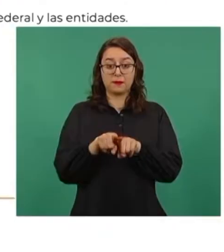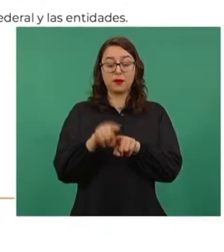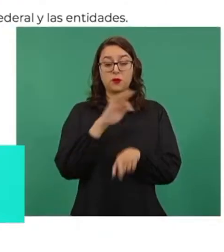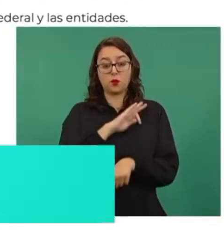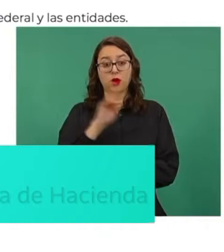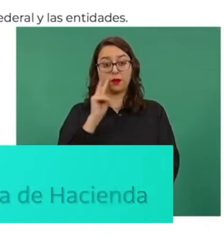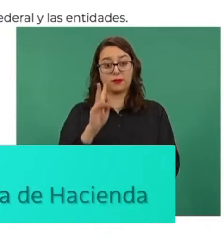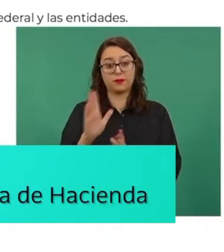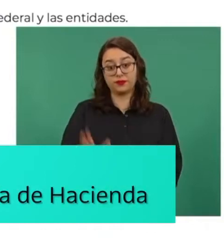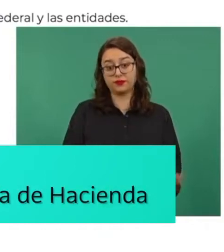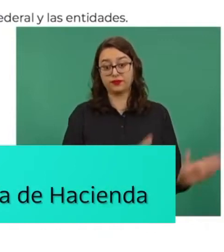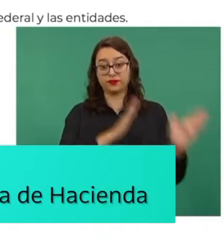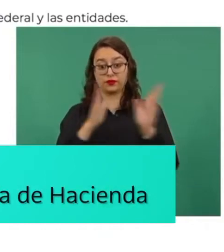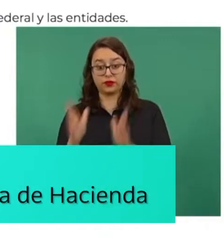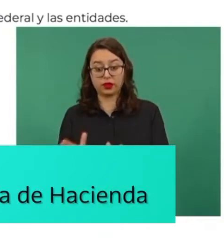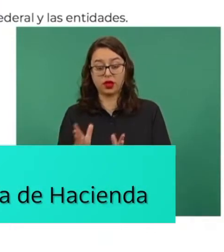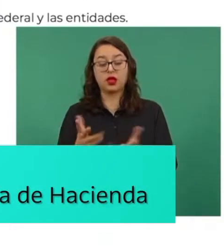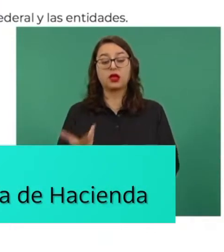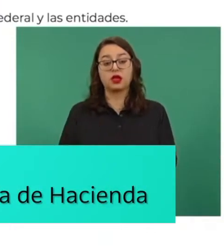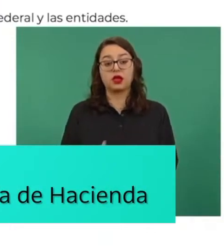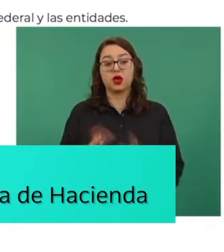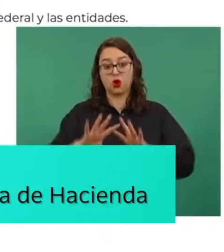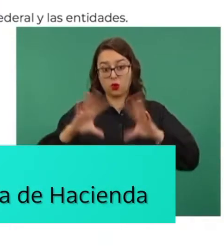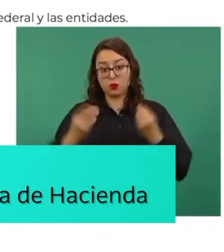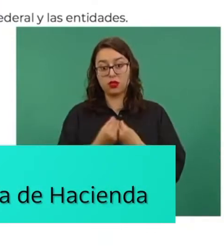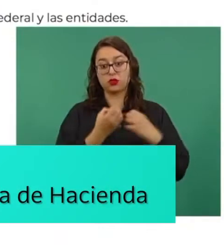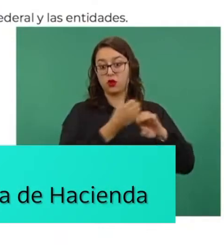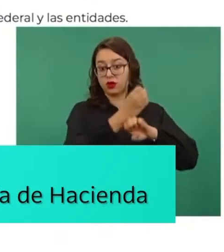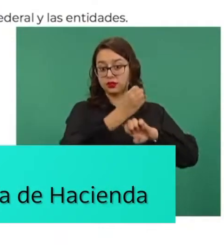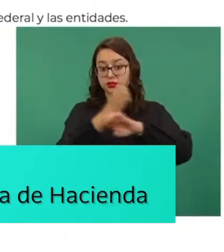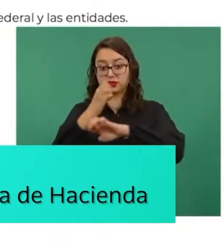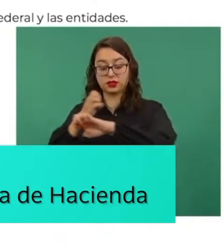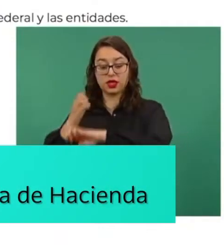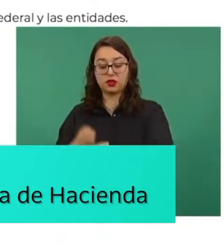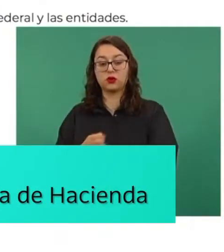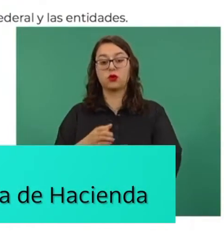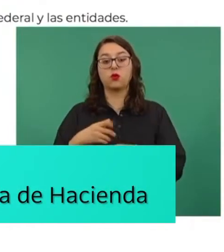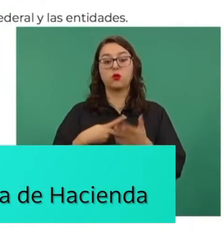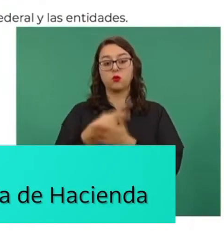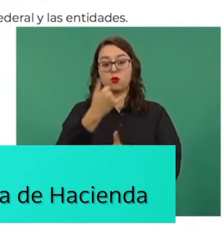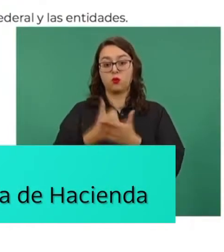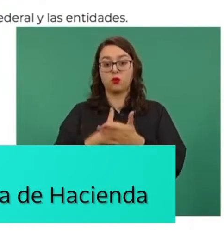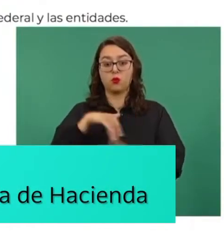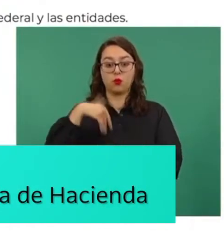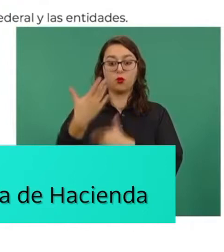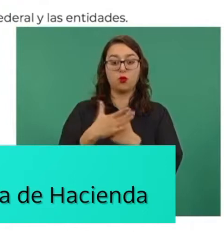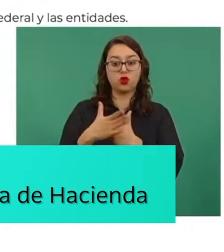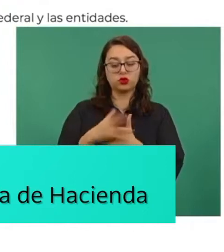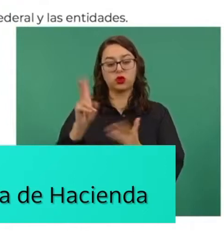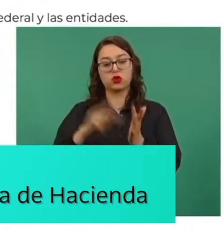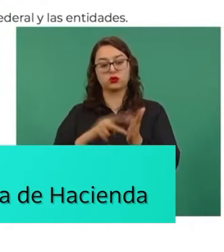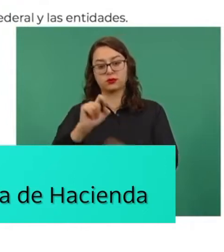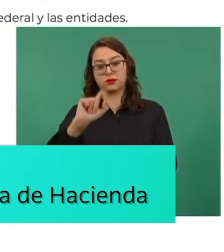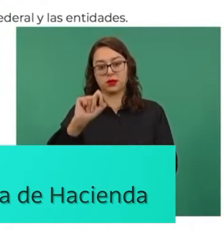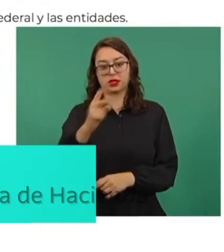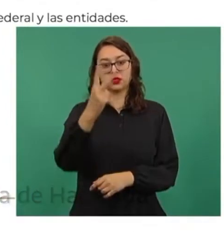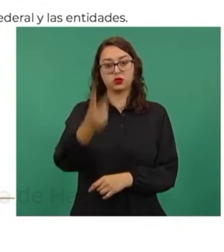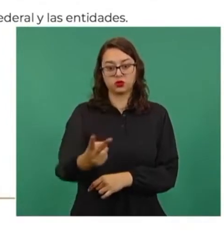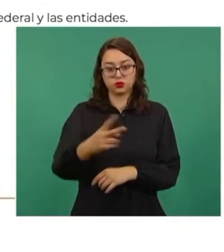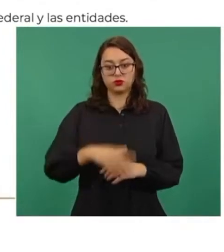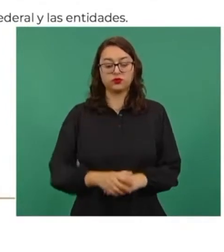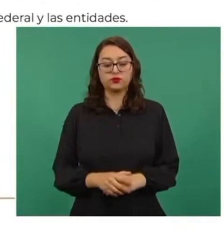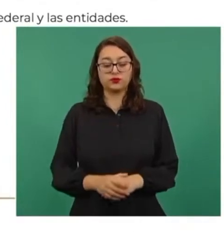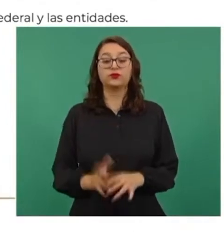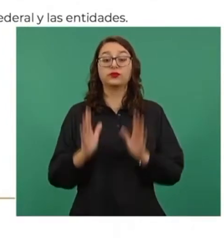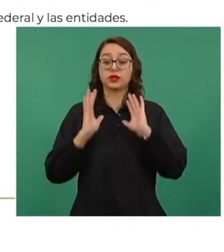estatales. El monto del gasto federalizado que está previsto en el proyecto de presupuesto de egresos para 2022. Como ya